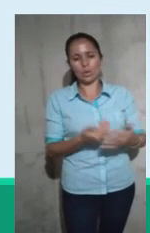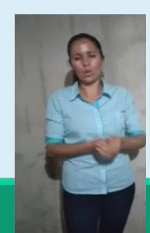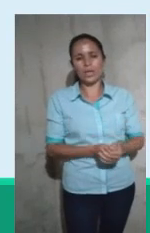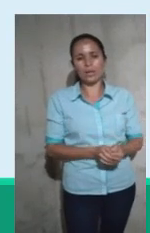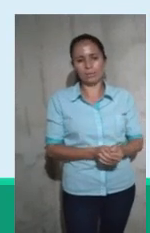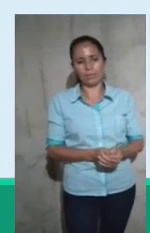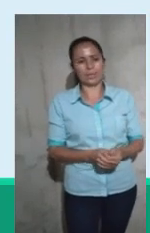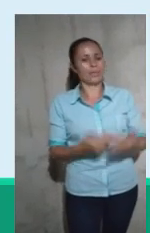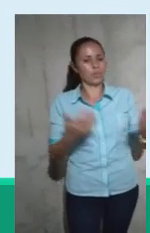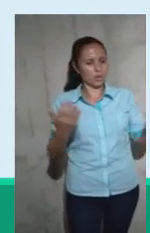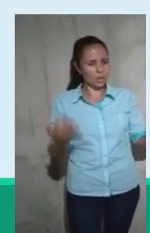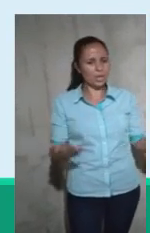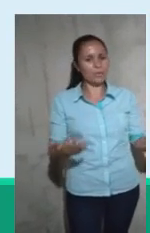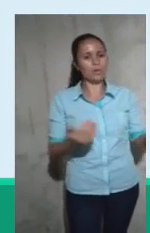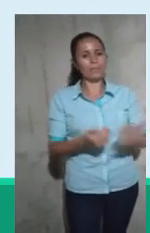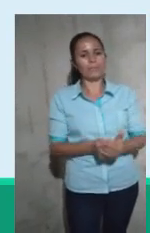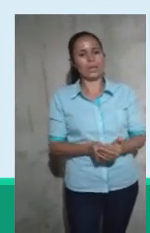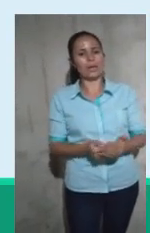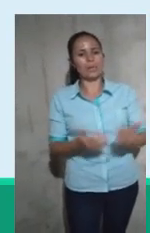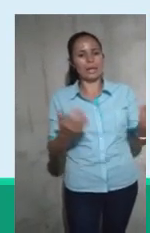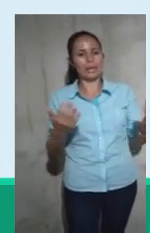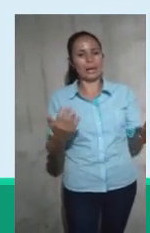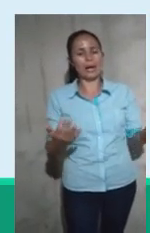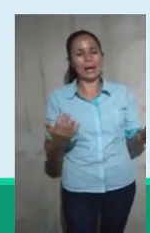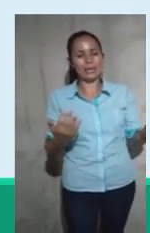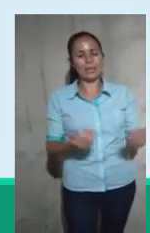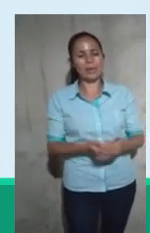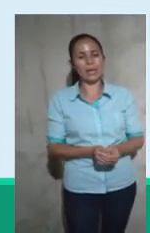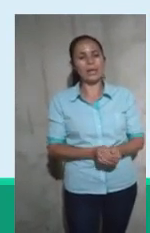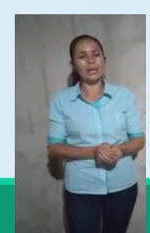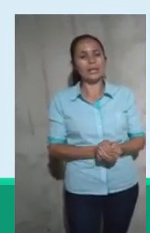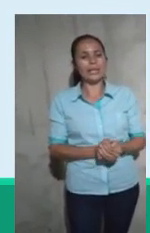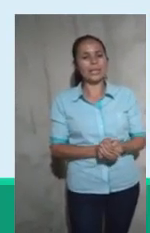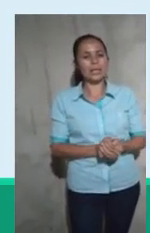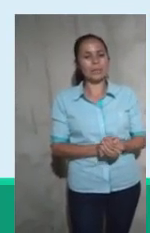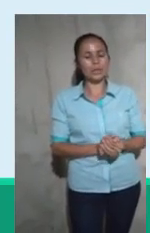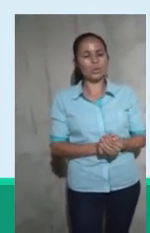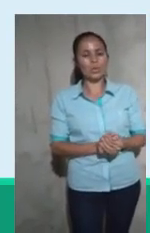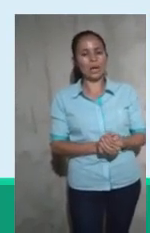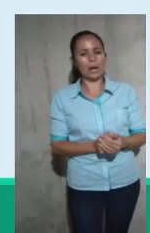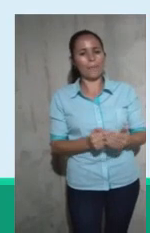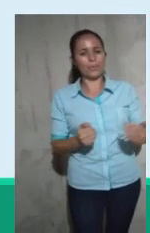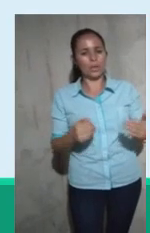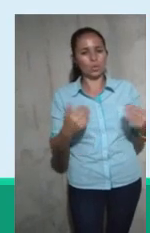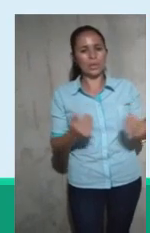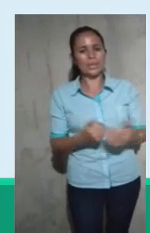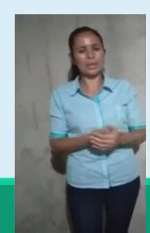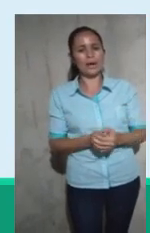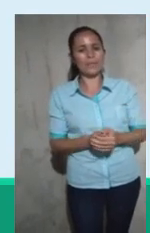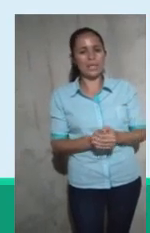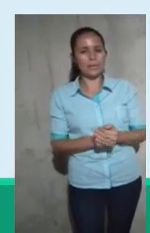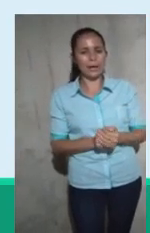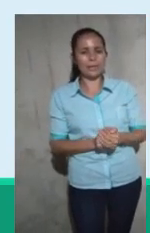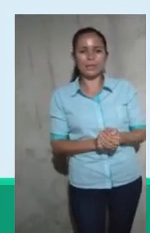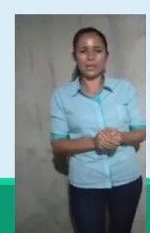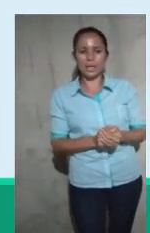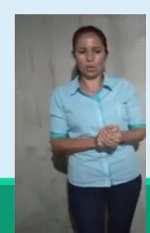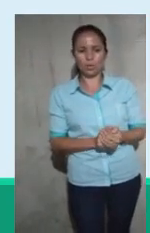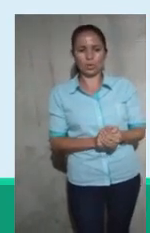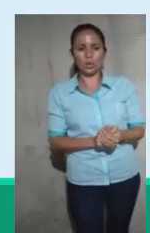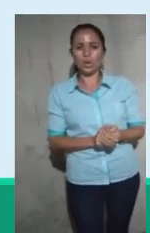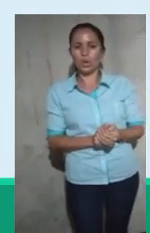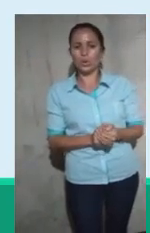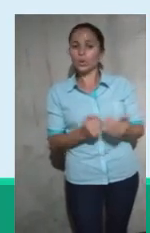sea retórico, sé positivo, evita dar lástima. Describe tus aptitudes, habilidades